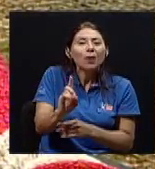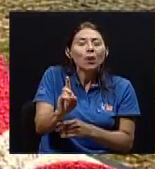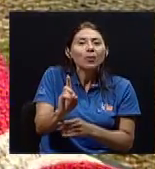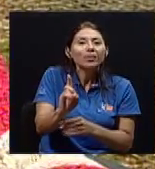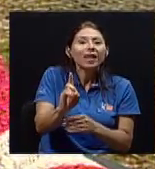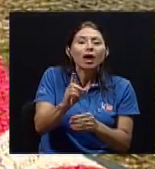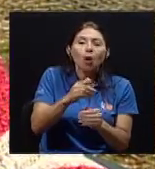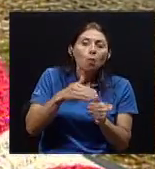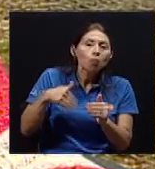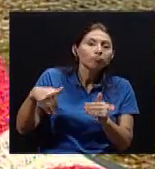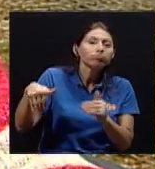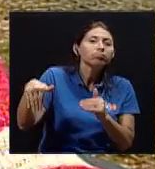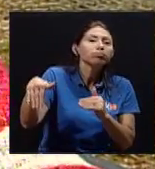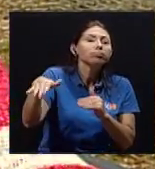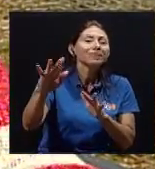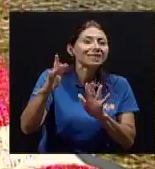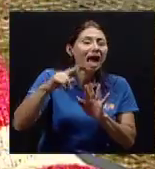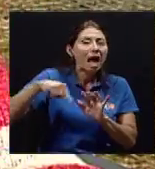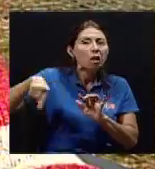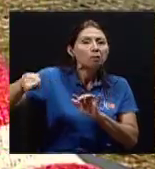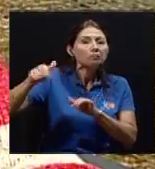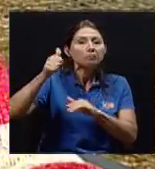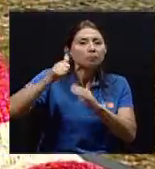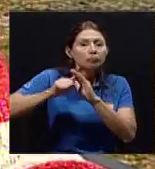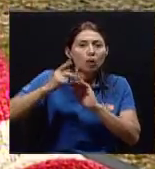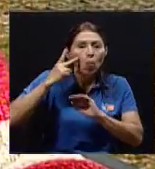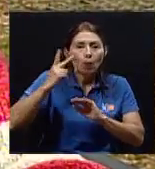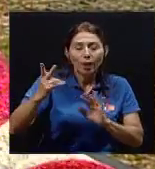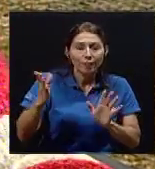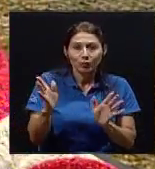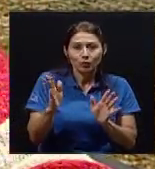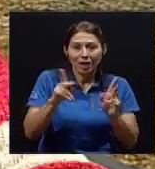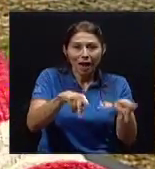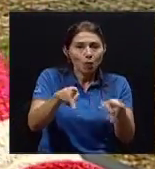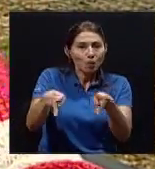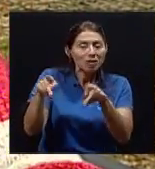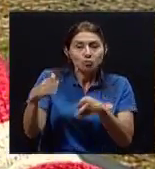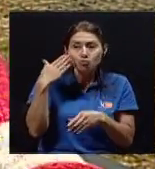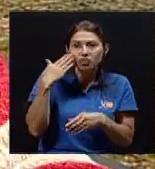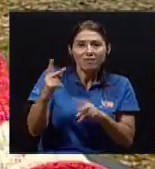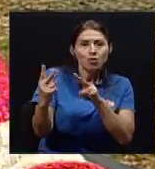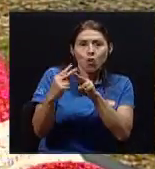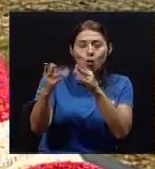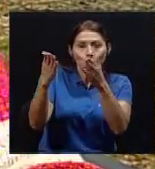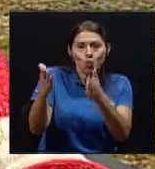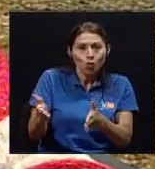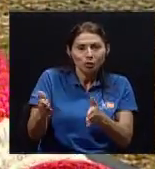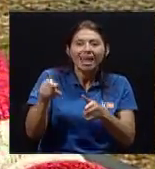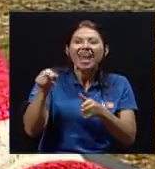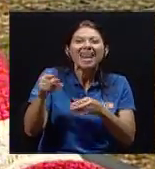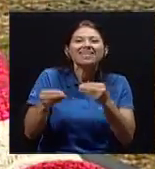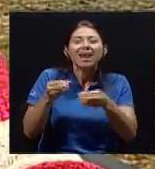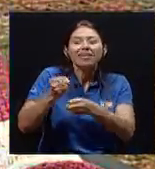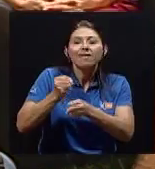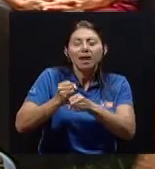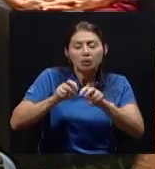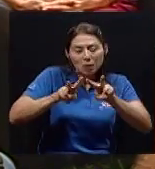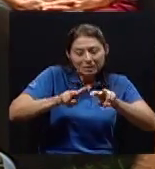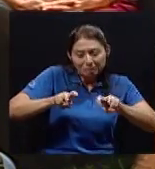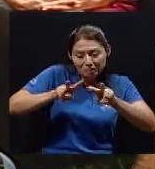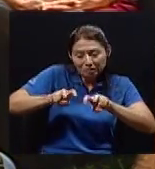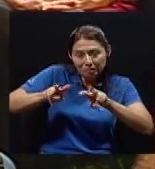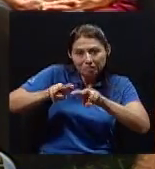análisis, y generalmente la población no lo conoce. Yo pienso que, no sé qué opina usted acerca de esa situación,